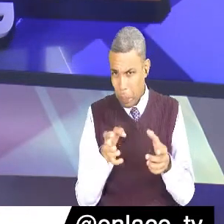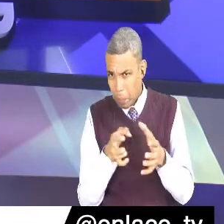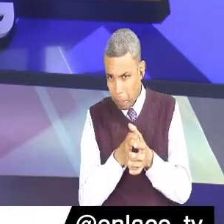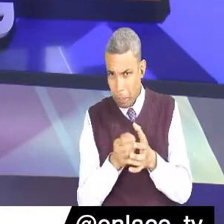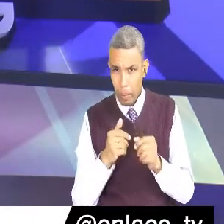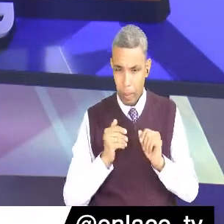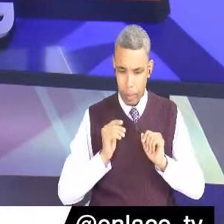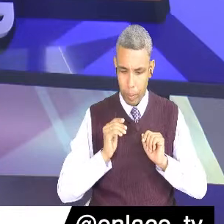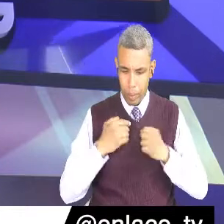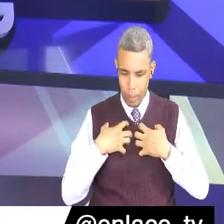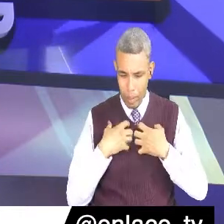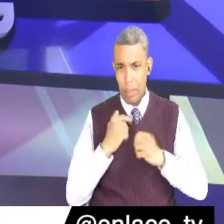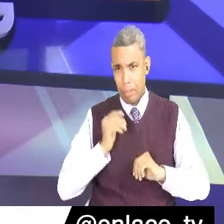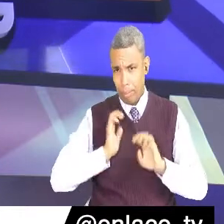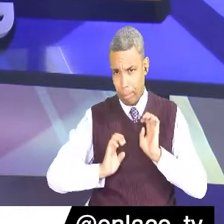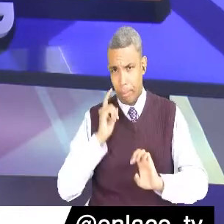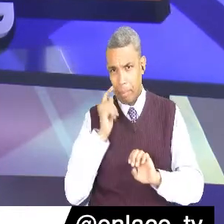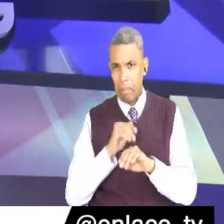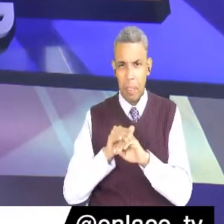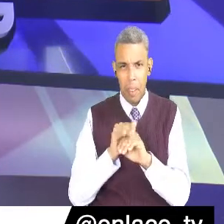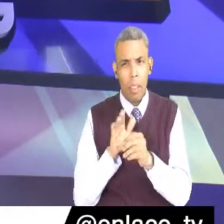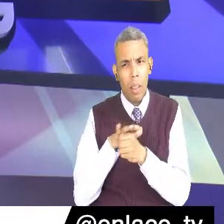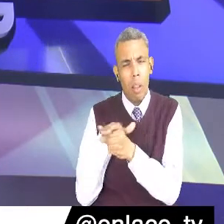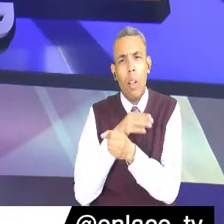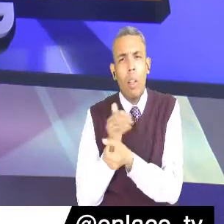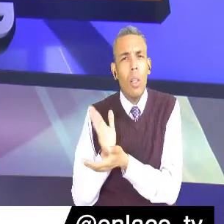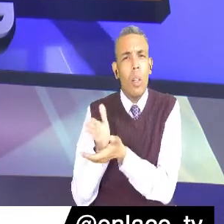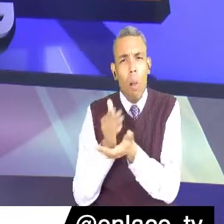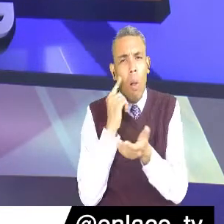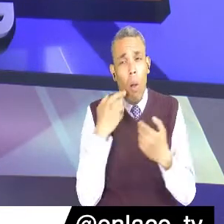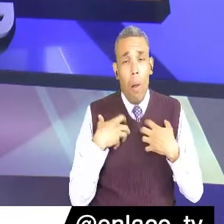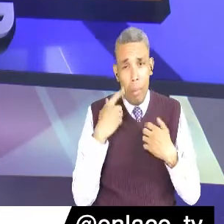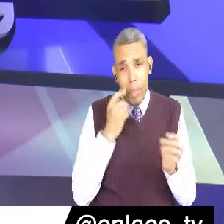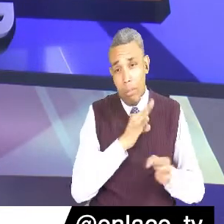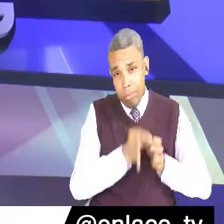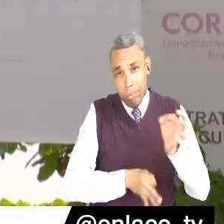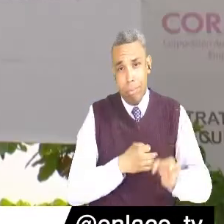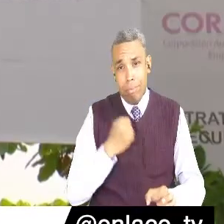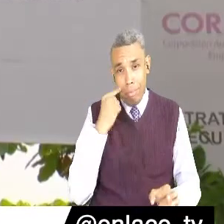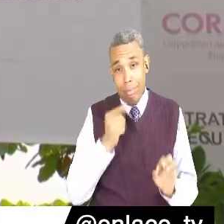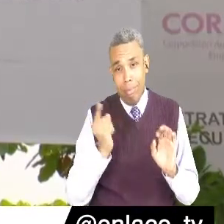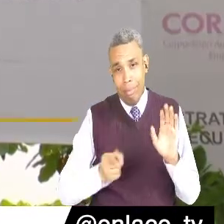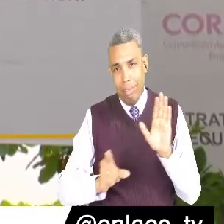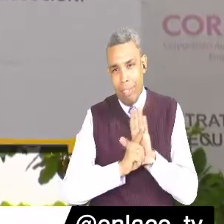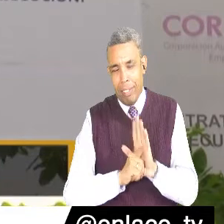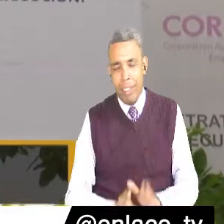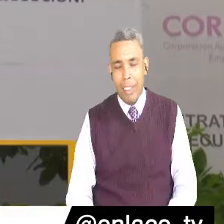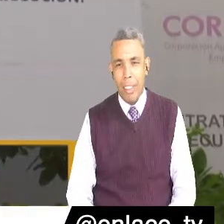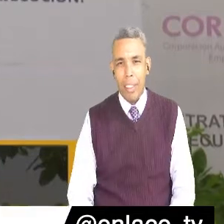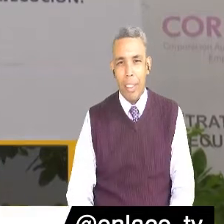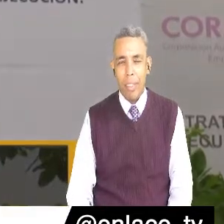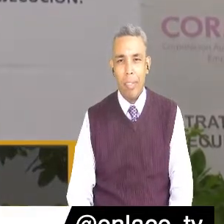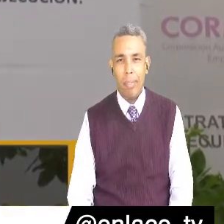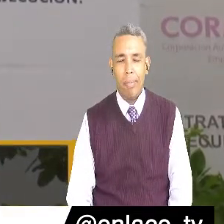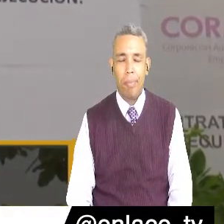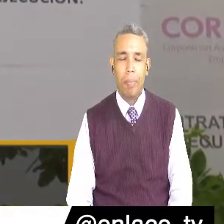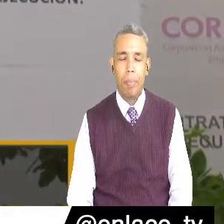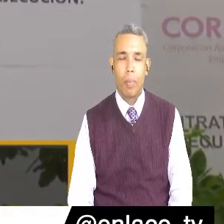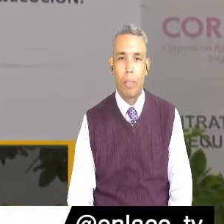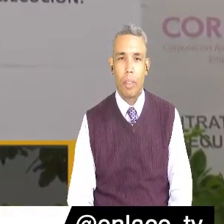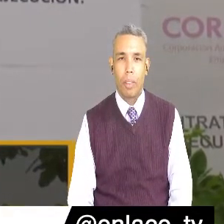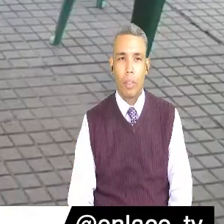conozcan sobre la importancia de cuidar a los animales en el marco legal que los respalda. la energía de un río que impulsa a un país.